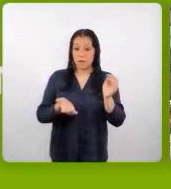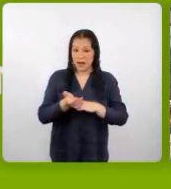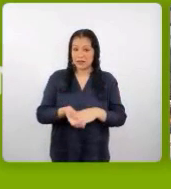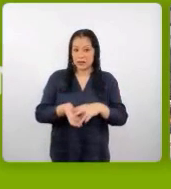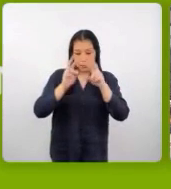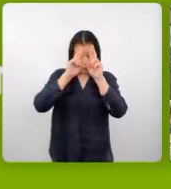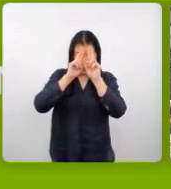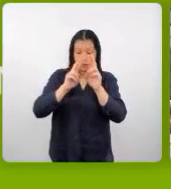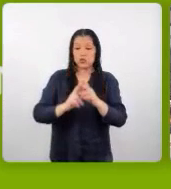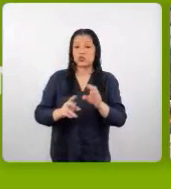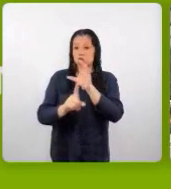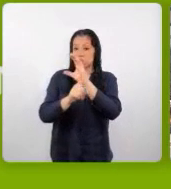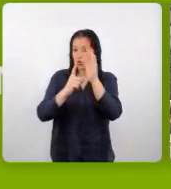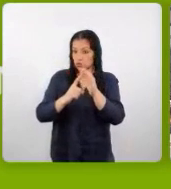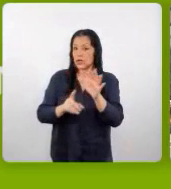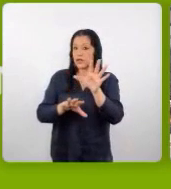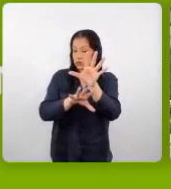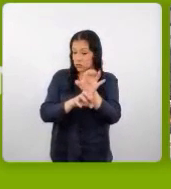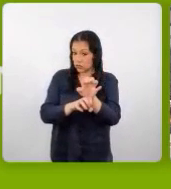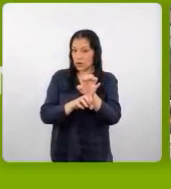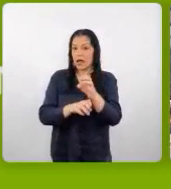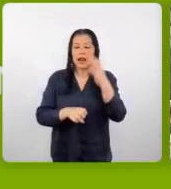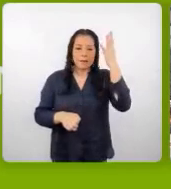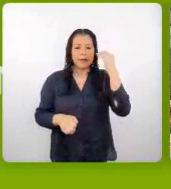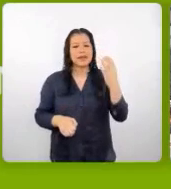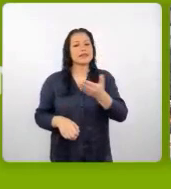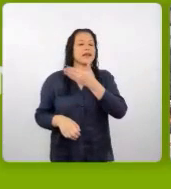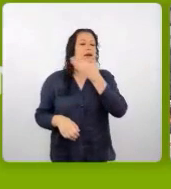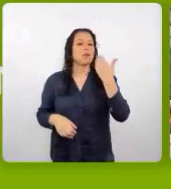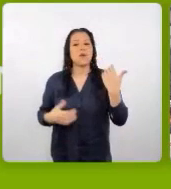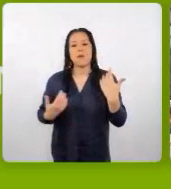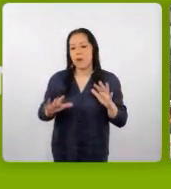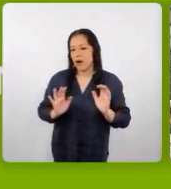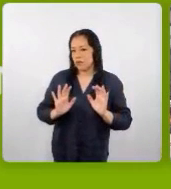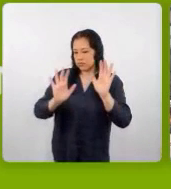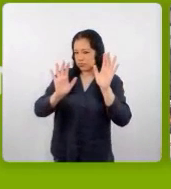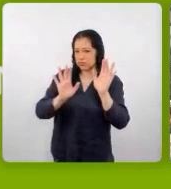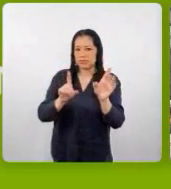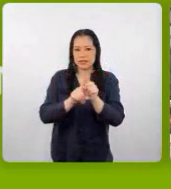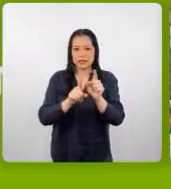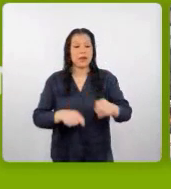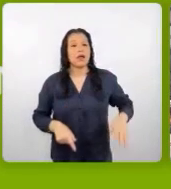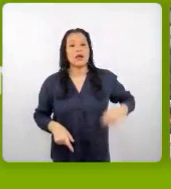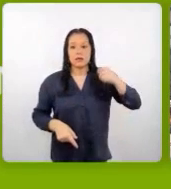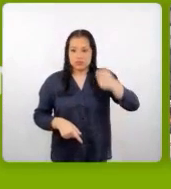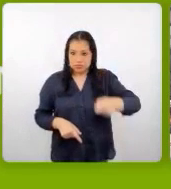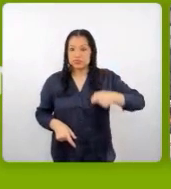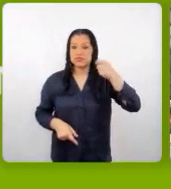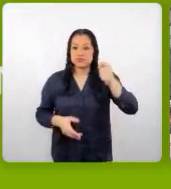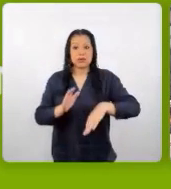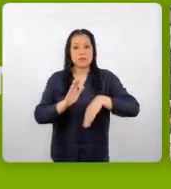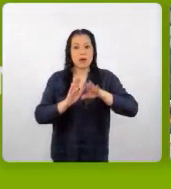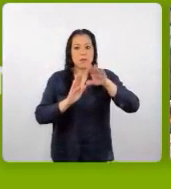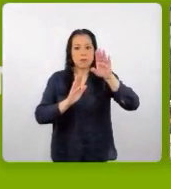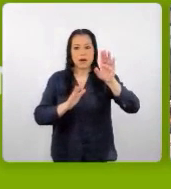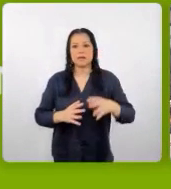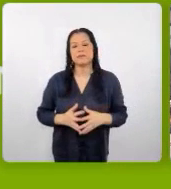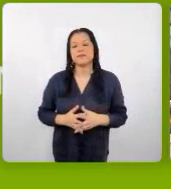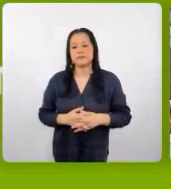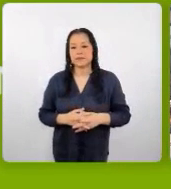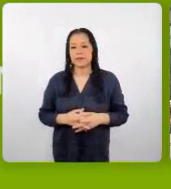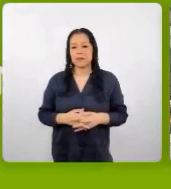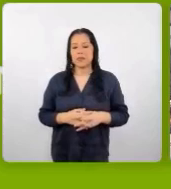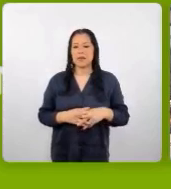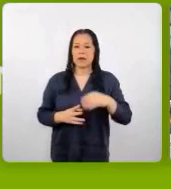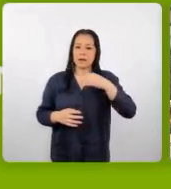sus culturas, su experiencia va a ser mejor, ¿no? Y su nivel de gasto va a incrementar. Ellos no